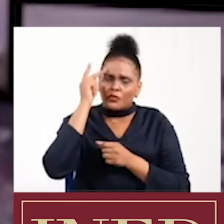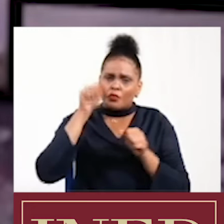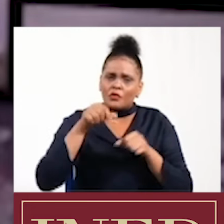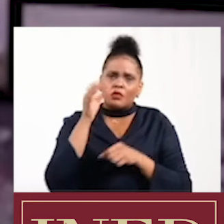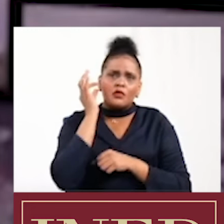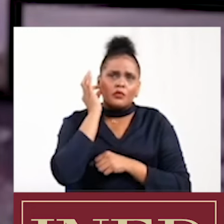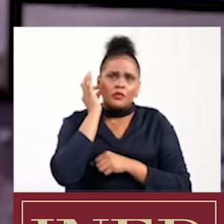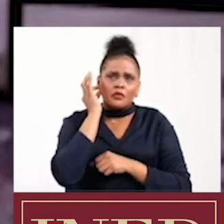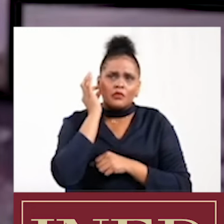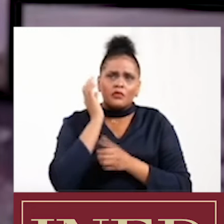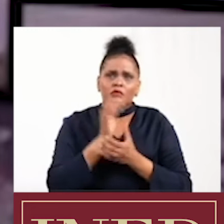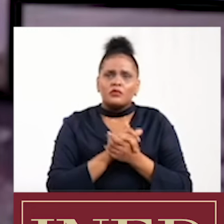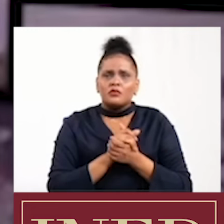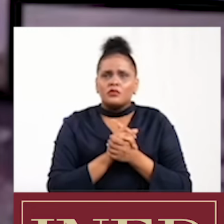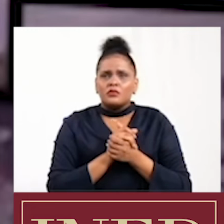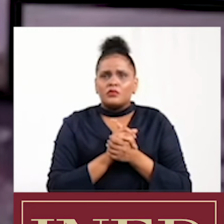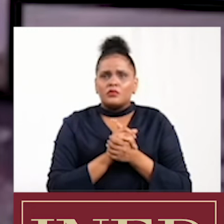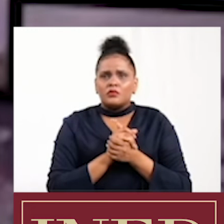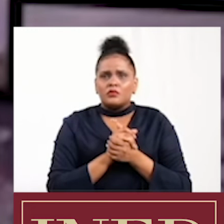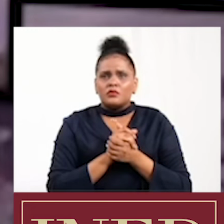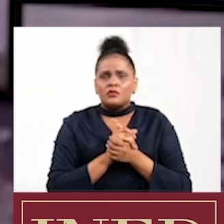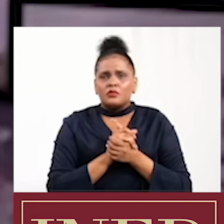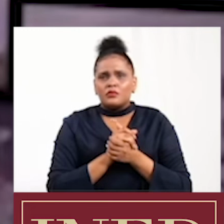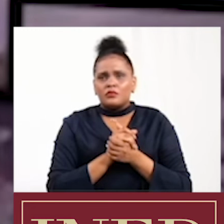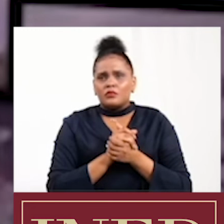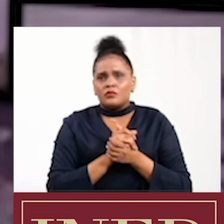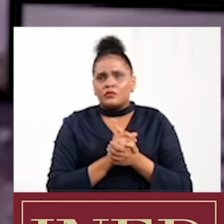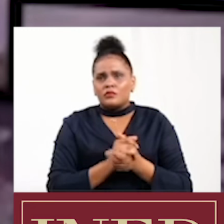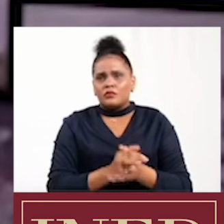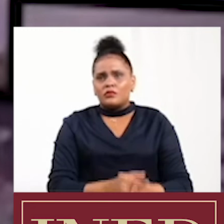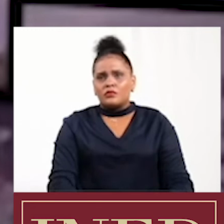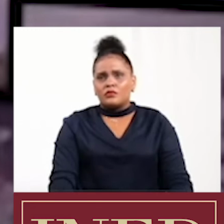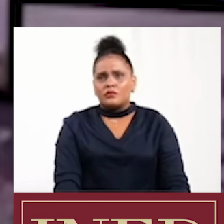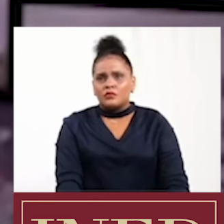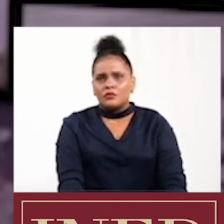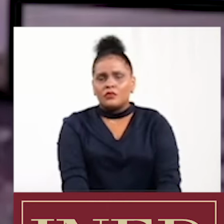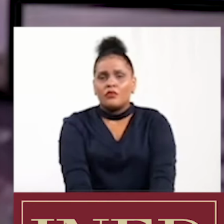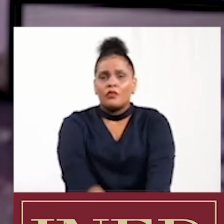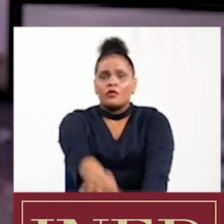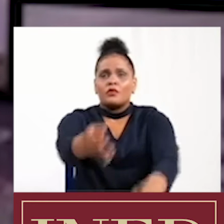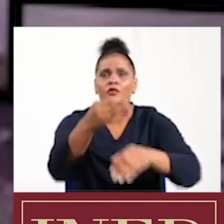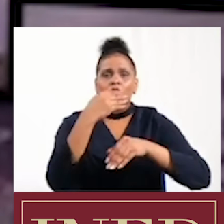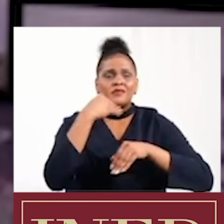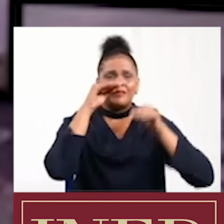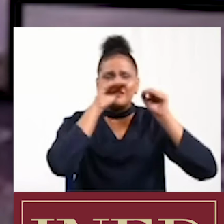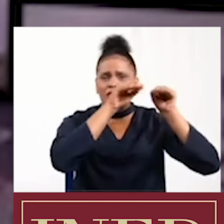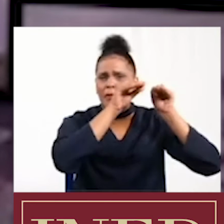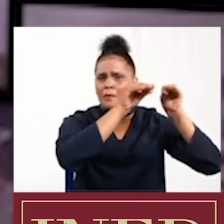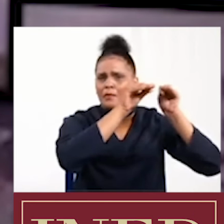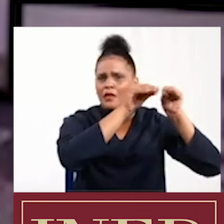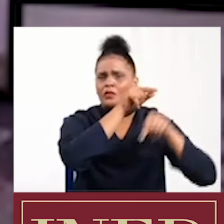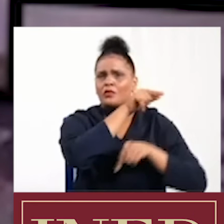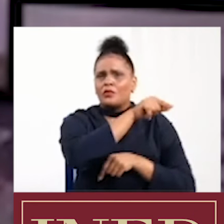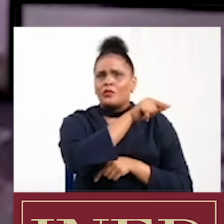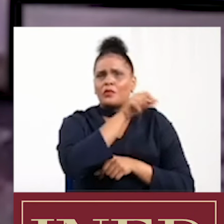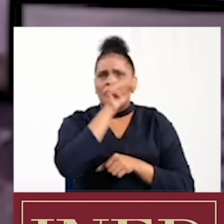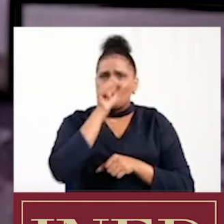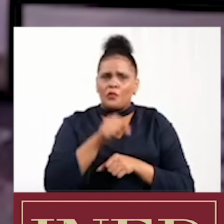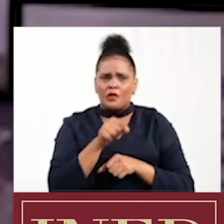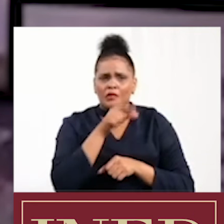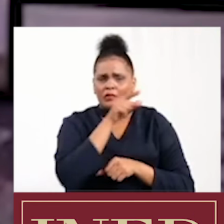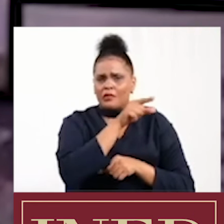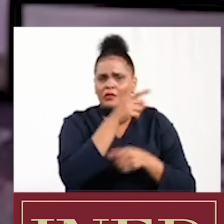las mujeres son el 50 por ciento de la militancia y yo haría un llamado a no esperar que se nos dé el poder sino a tomar